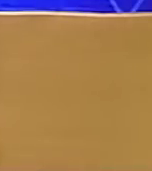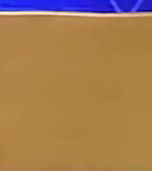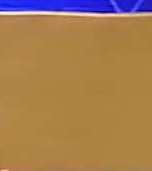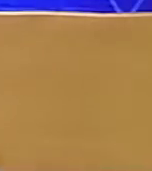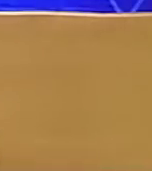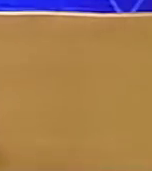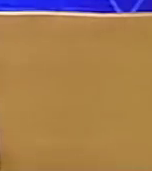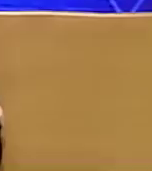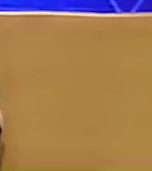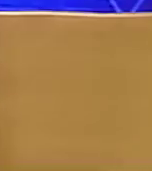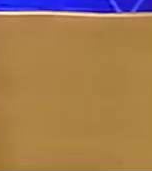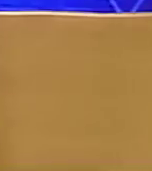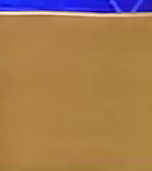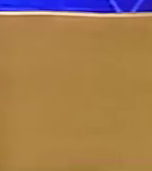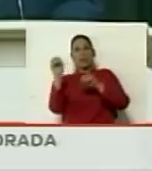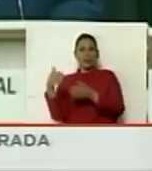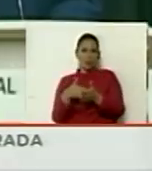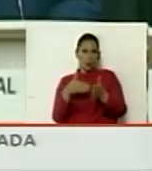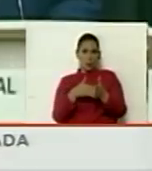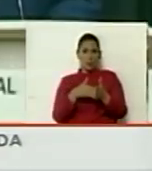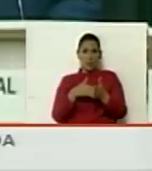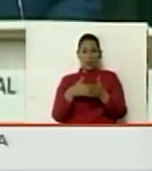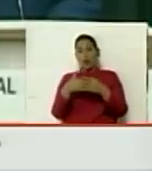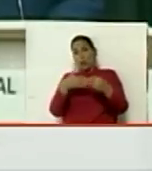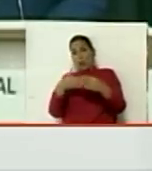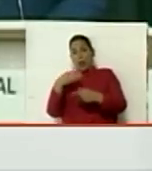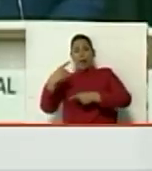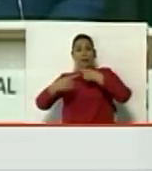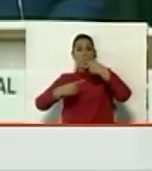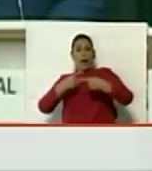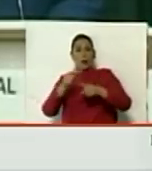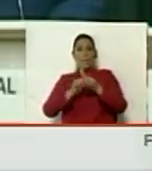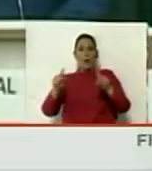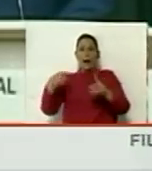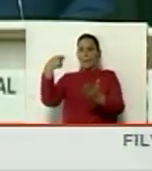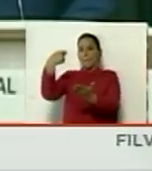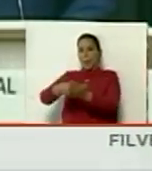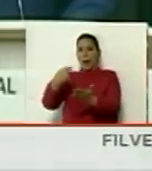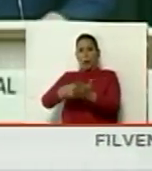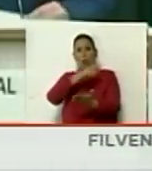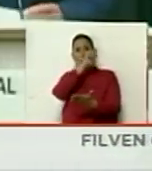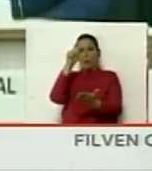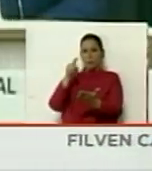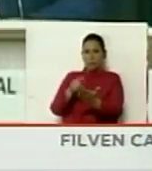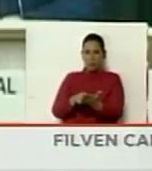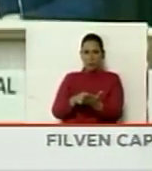esta hora Jorge Rodríguez. Vamos a escucharlo. Para la cancelación de